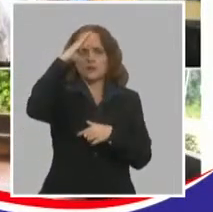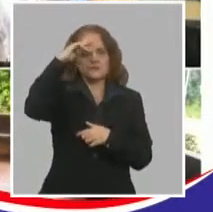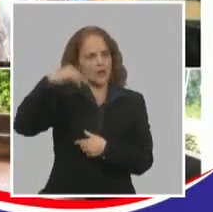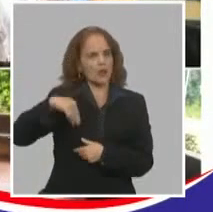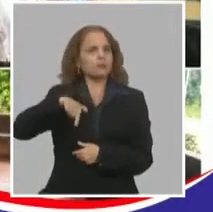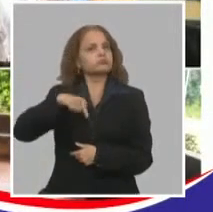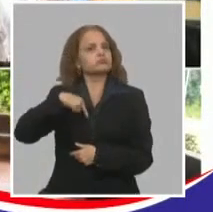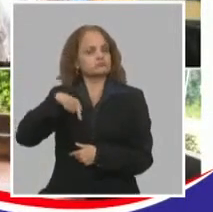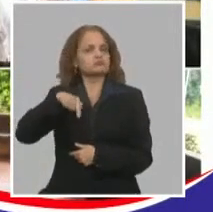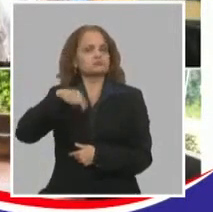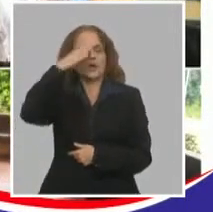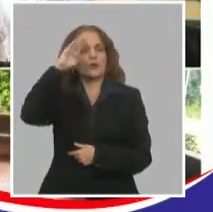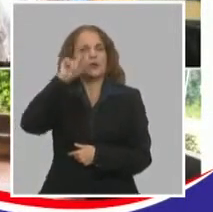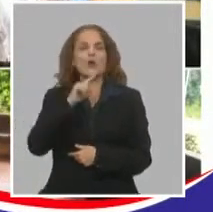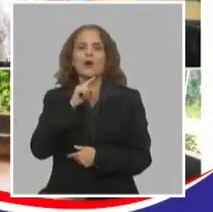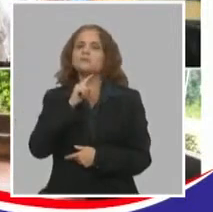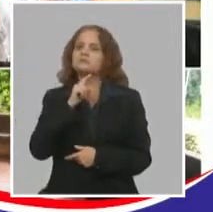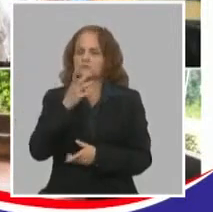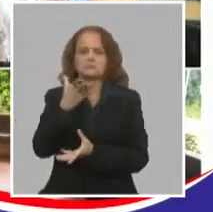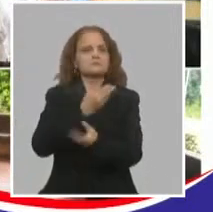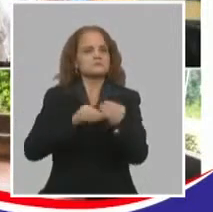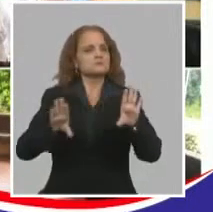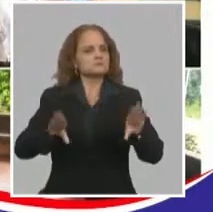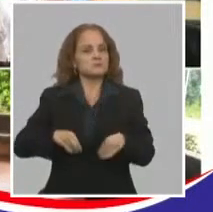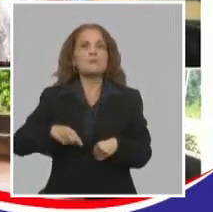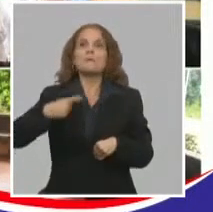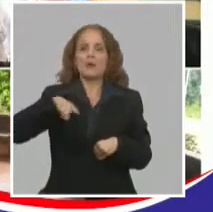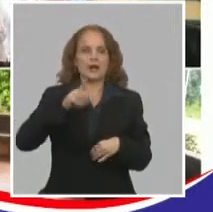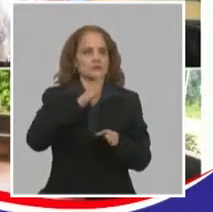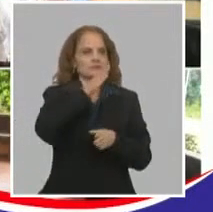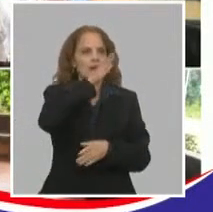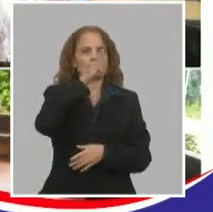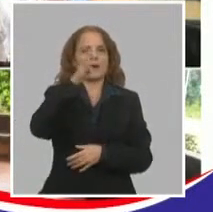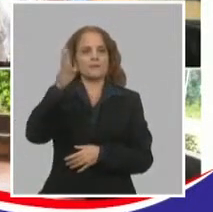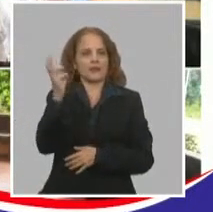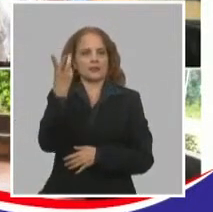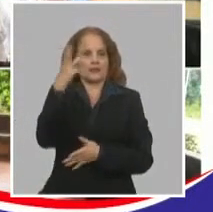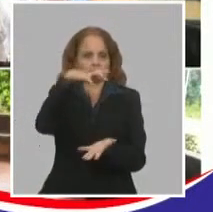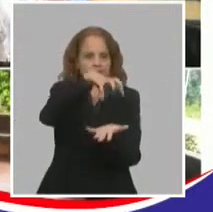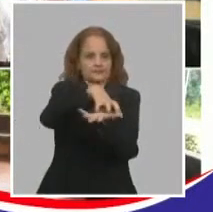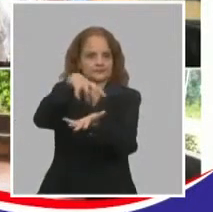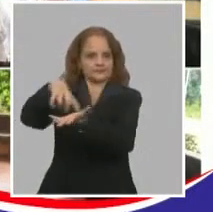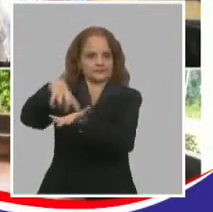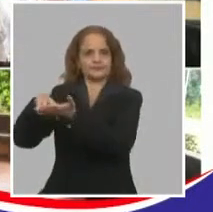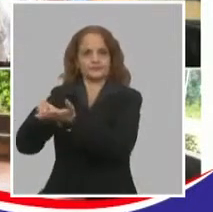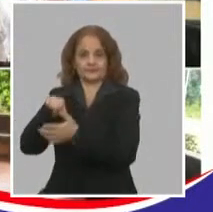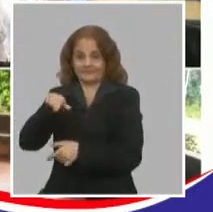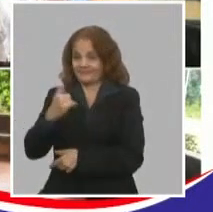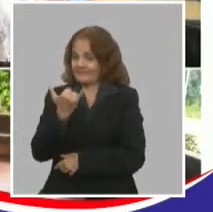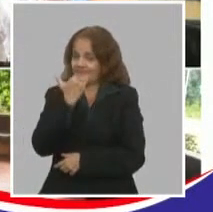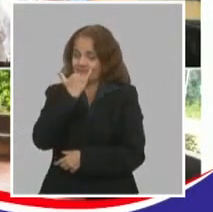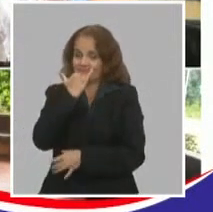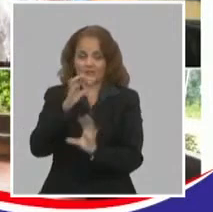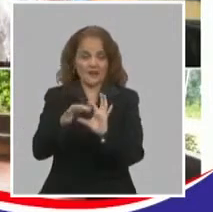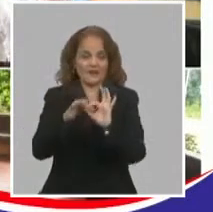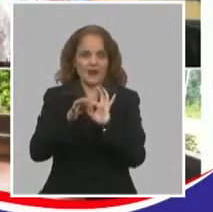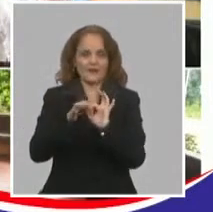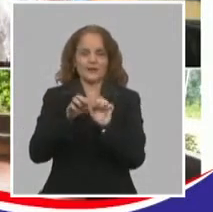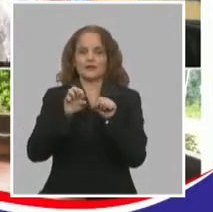se partió a estas regiones. Esto yo creo que fue lo que terminó de darle el